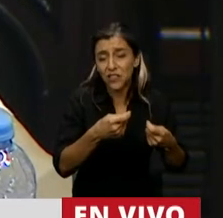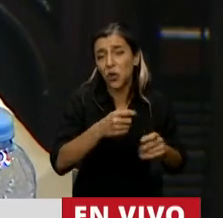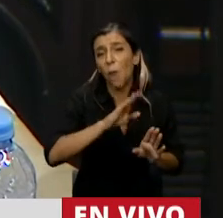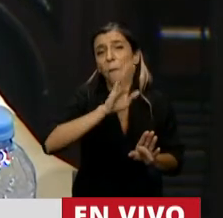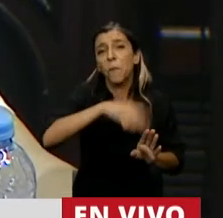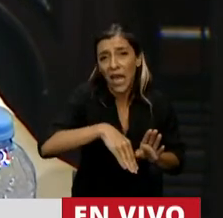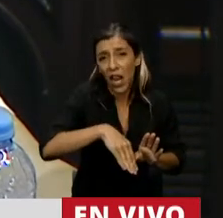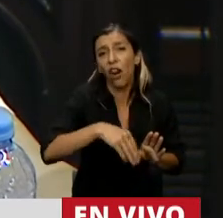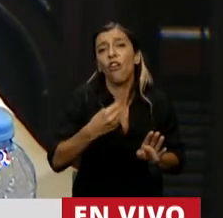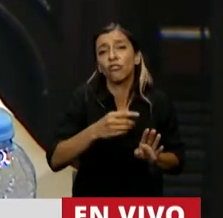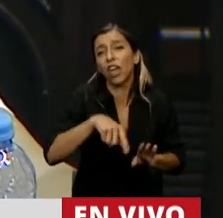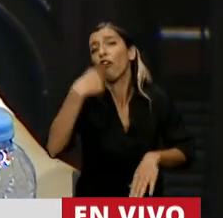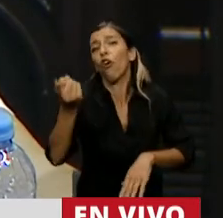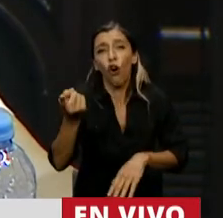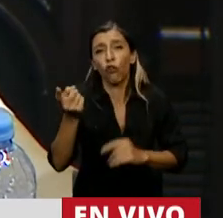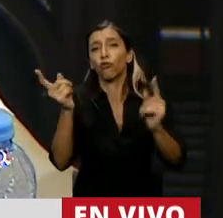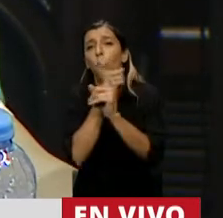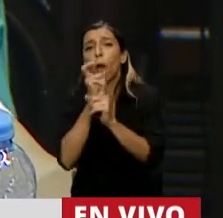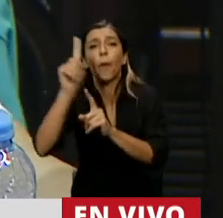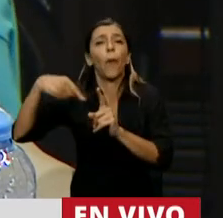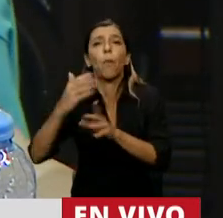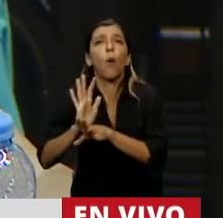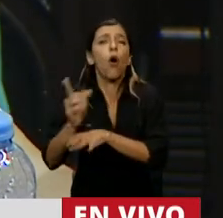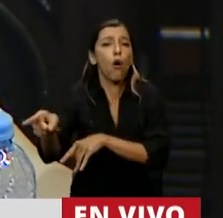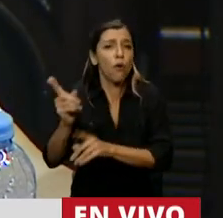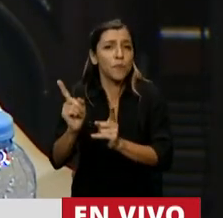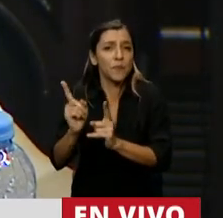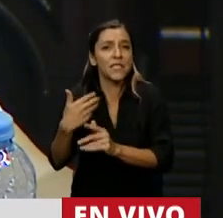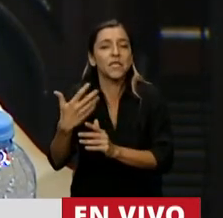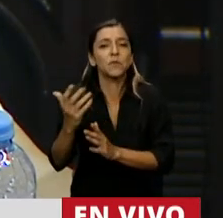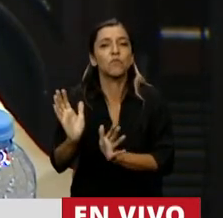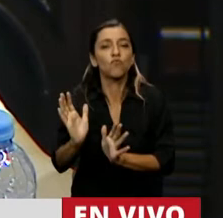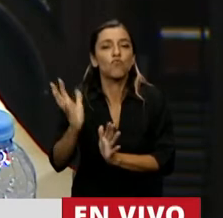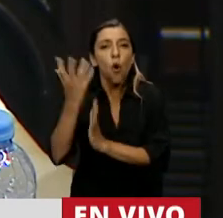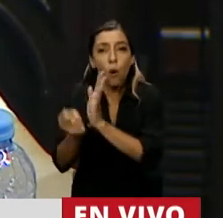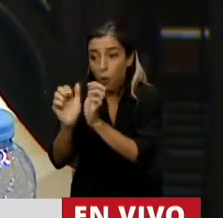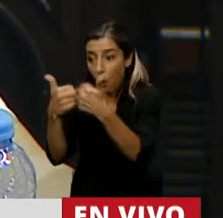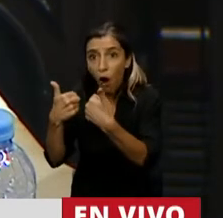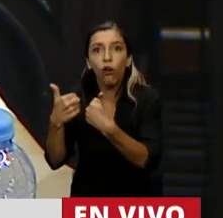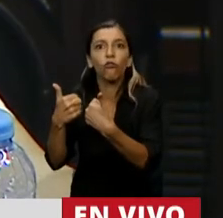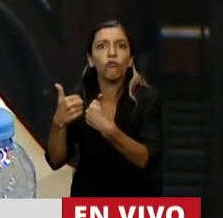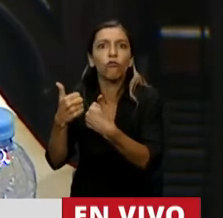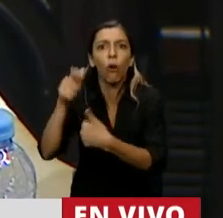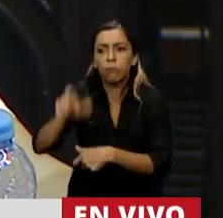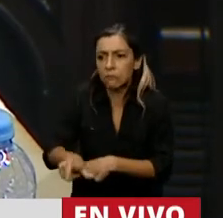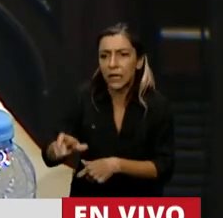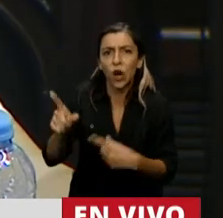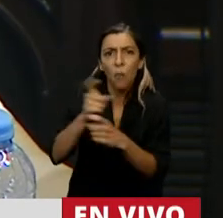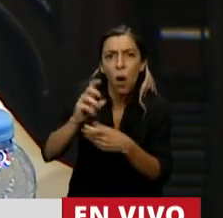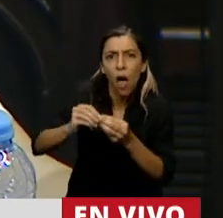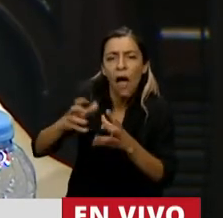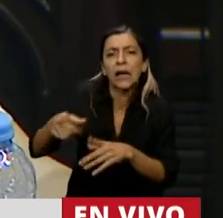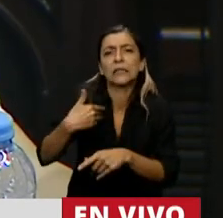las complicaciones que se ocasionan a partir de los abortos clandestinos. Solamente en los